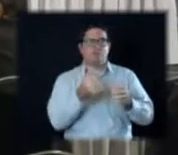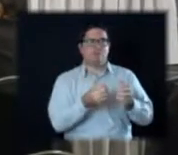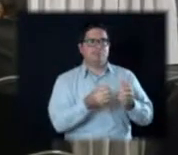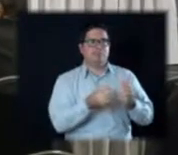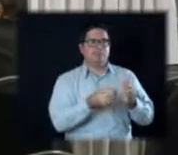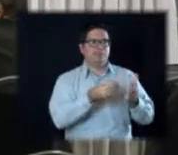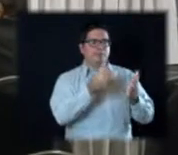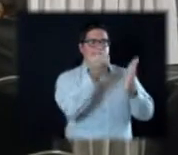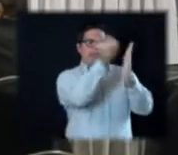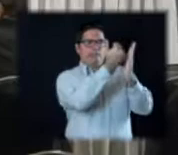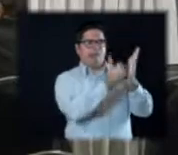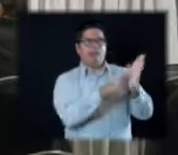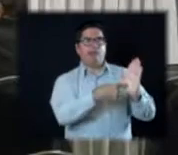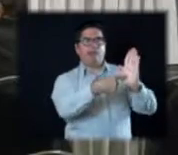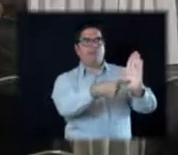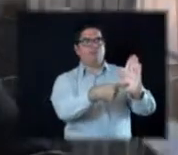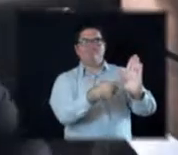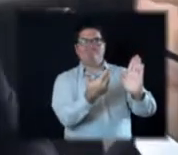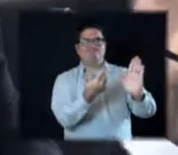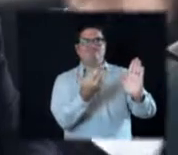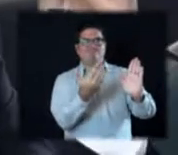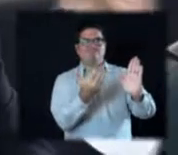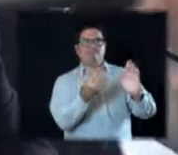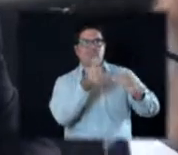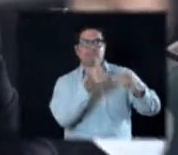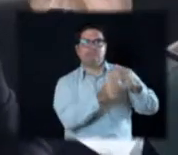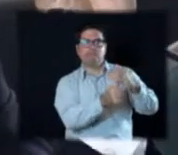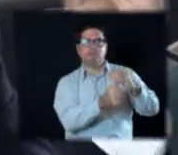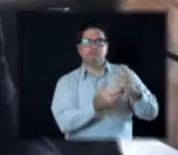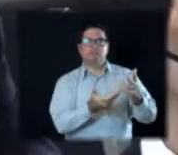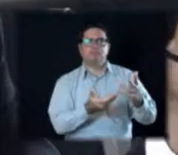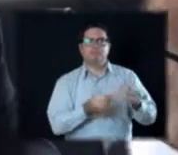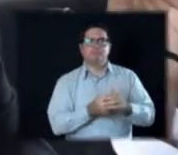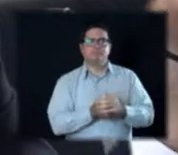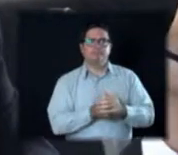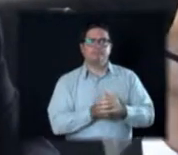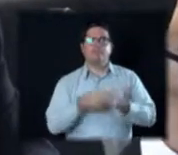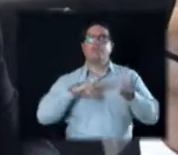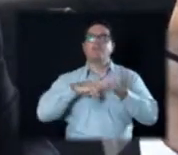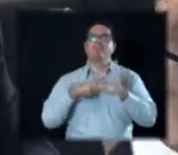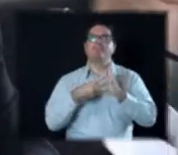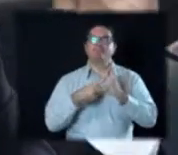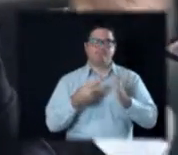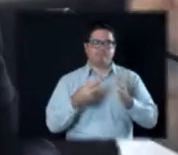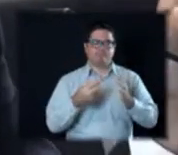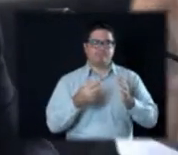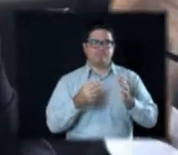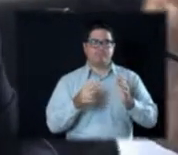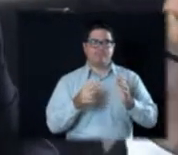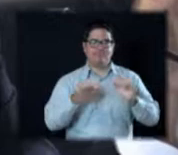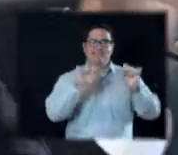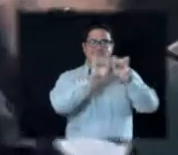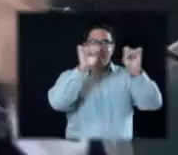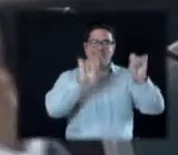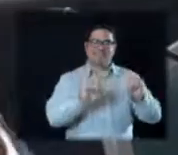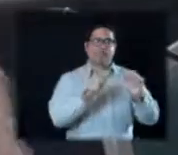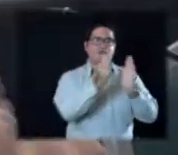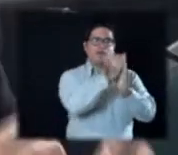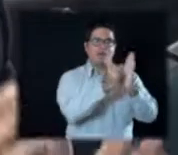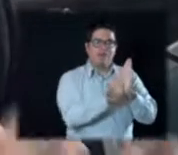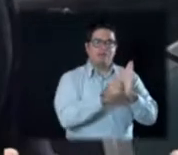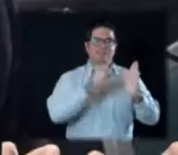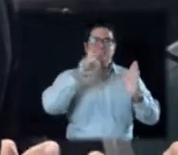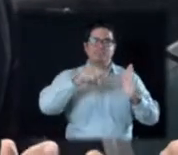controlar el exceso de gasto porque es un problema de visibilidad de las haciendas. Puerto Rico necesita un sistema de